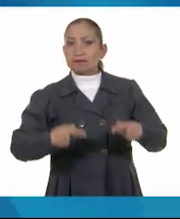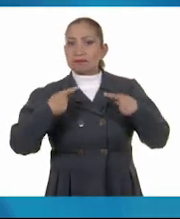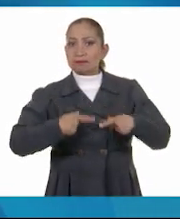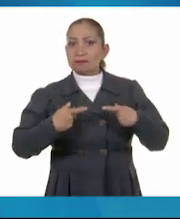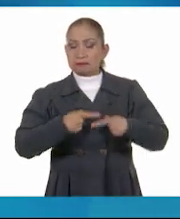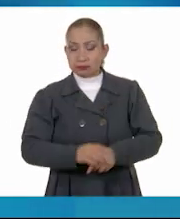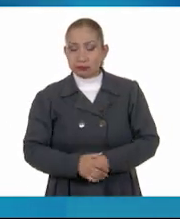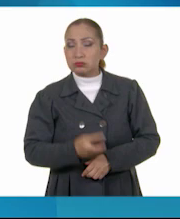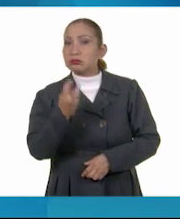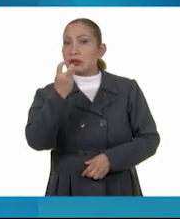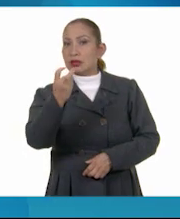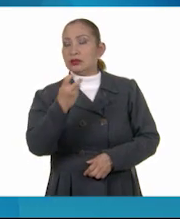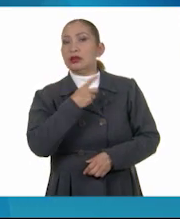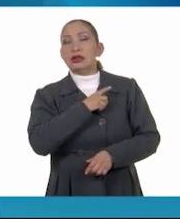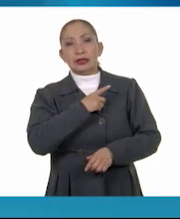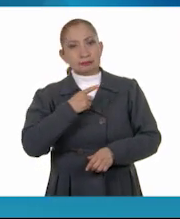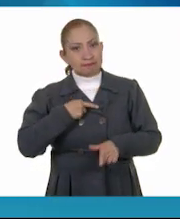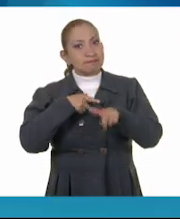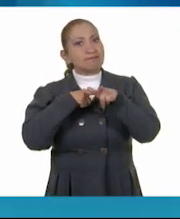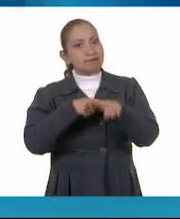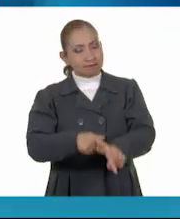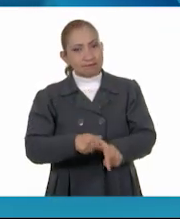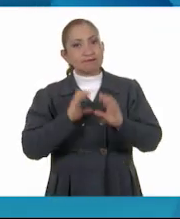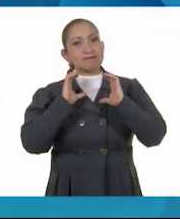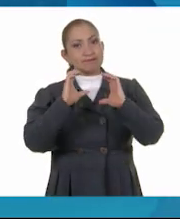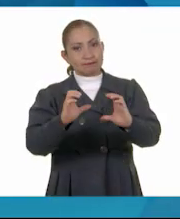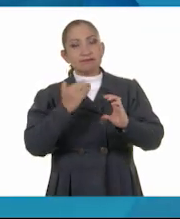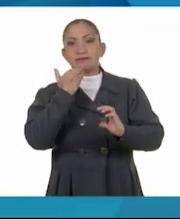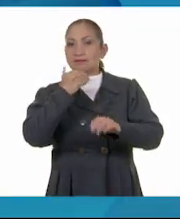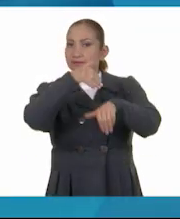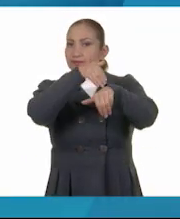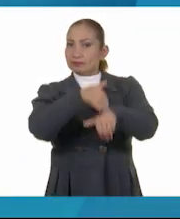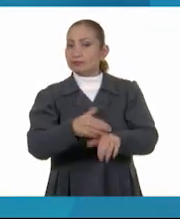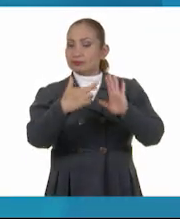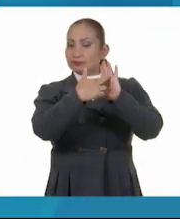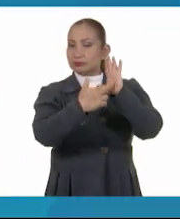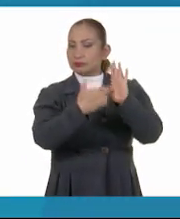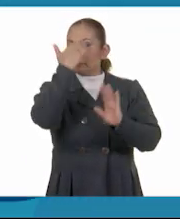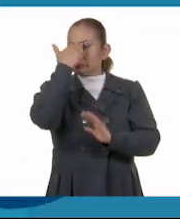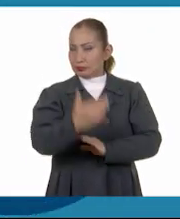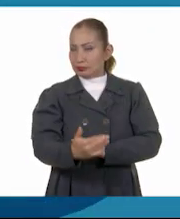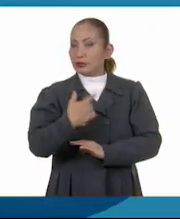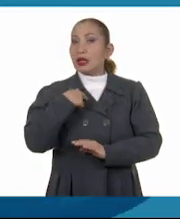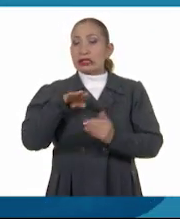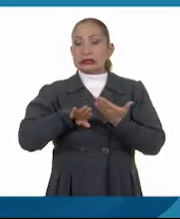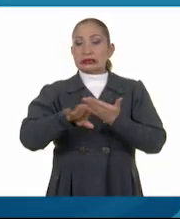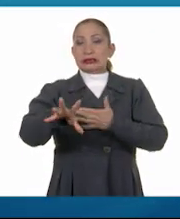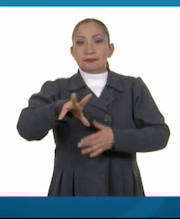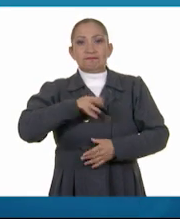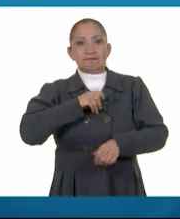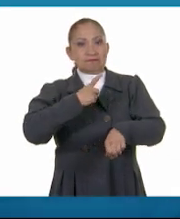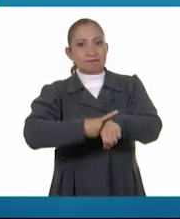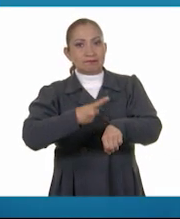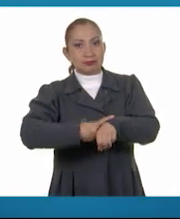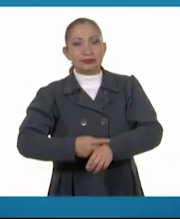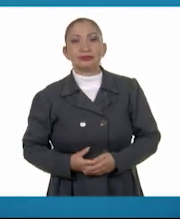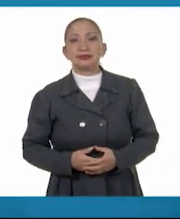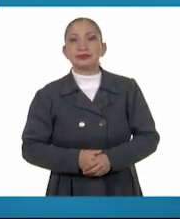personas. Por eso hay que continuar cuidándonos siguiendo las buenas prácticas que ya todos conocemos para evitar contagiarnos.